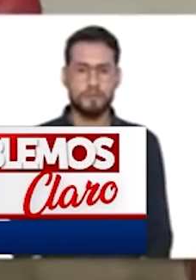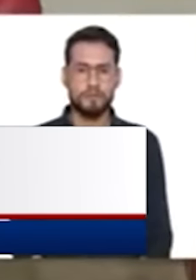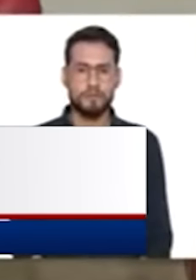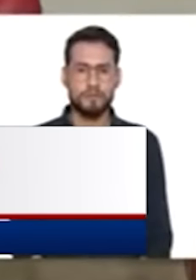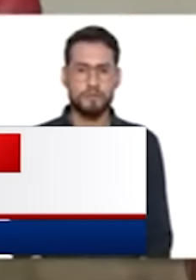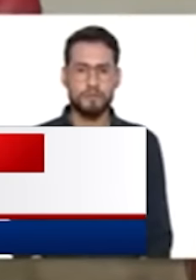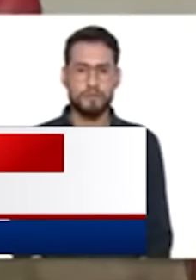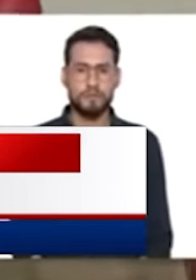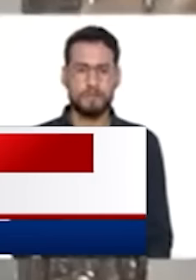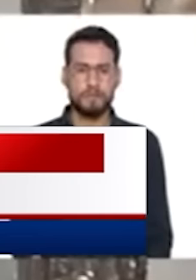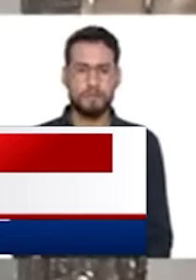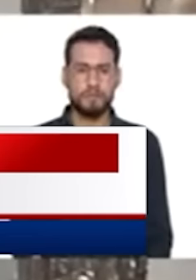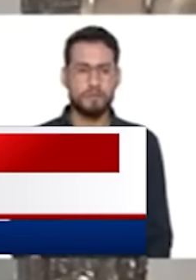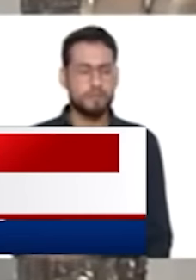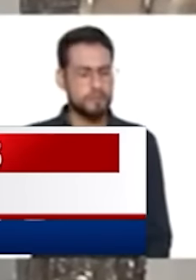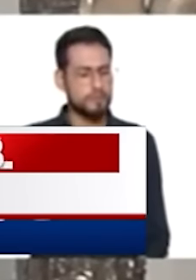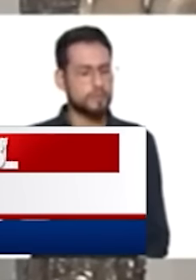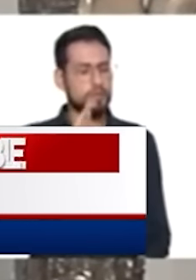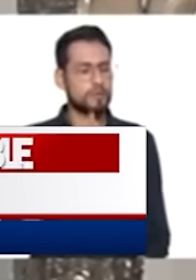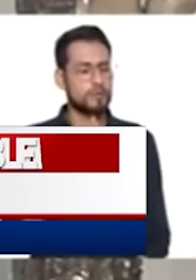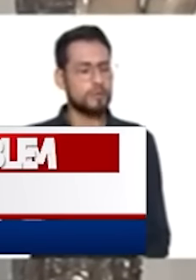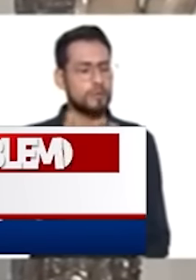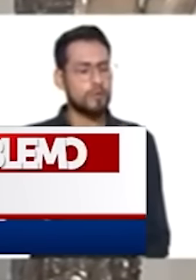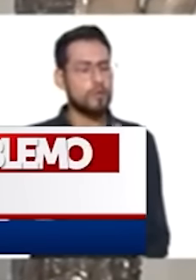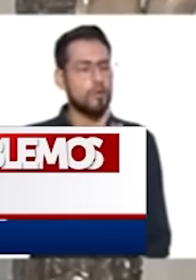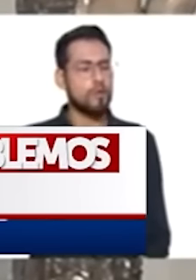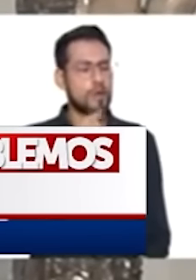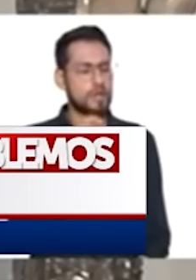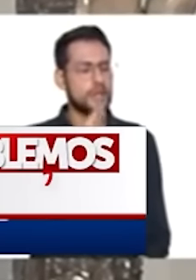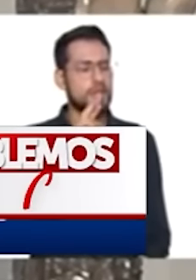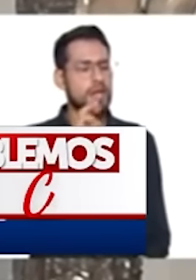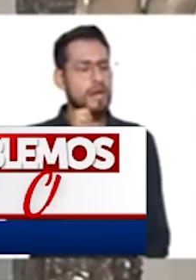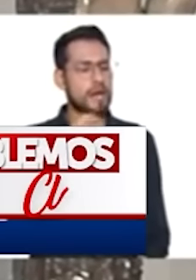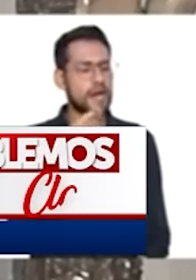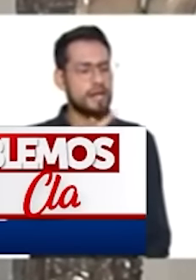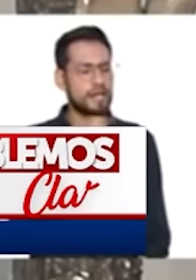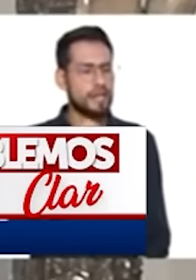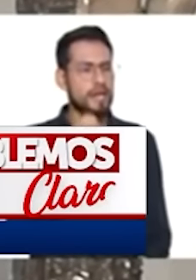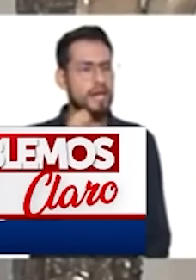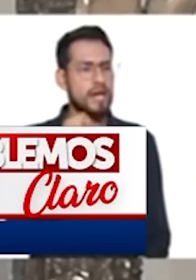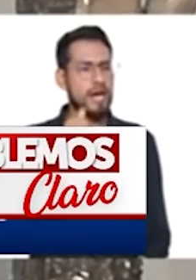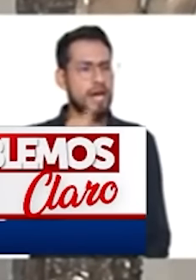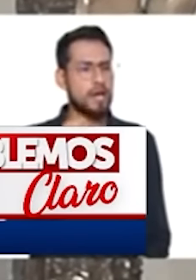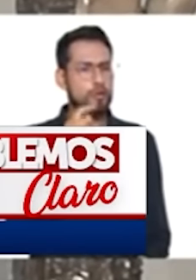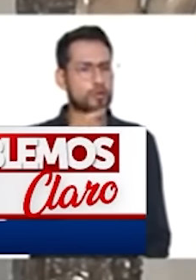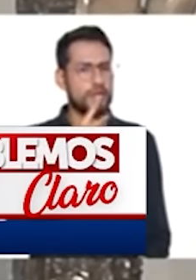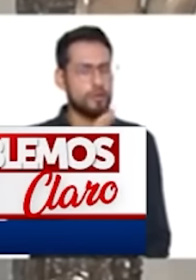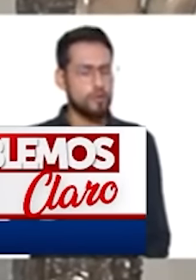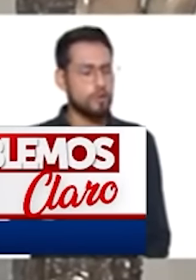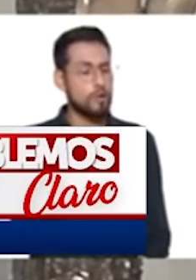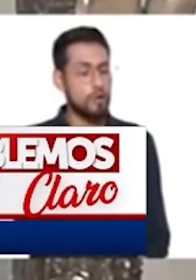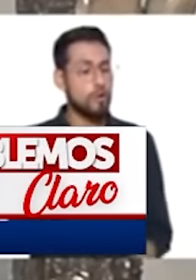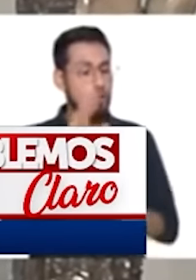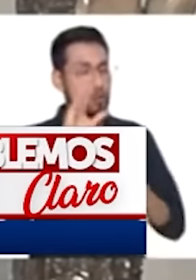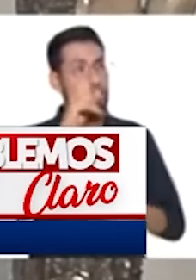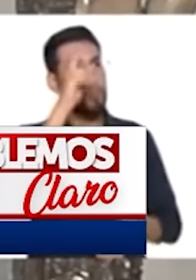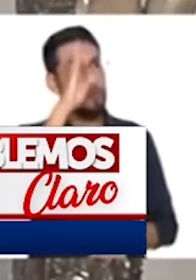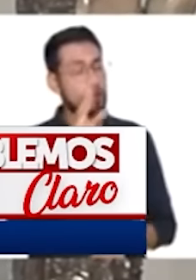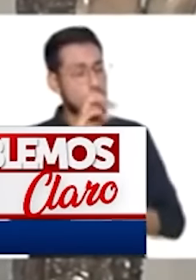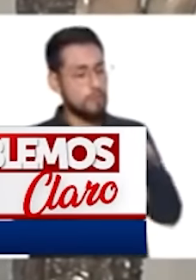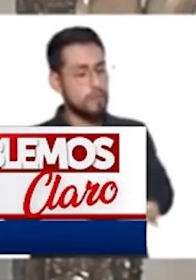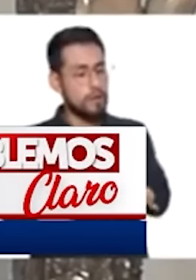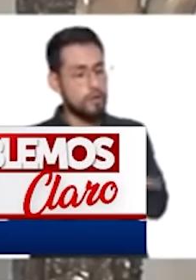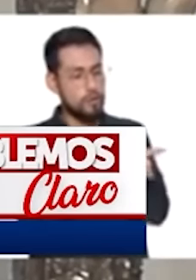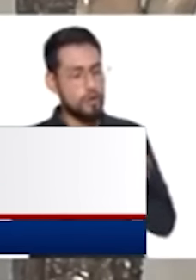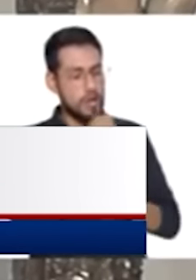ministros exitosa señor Walter Enrique astudillo Chávez jura usted por Dios y la